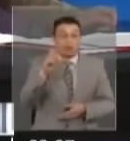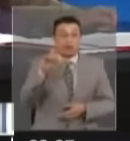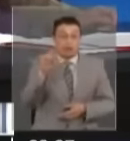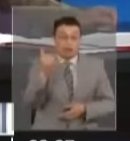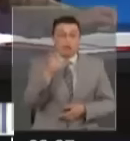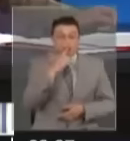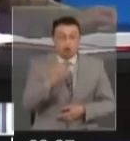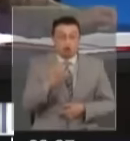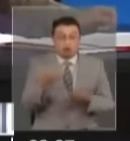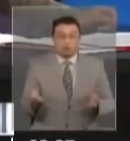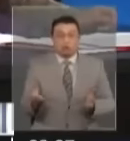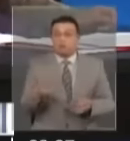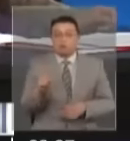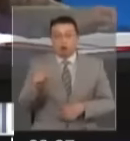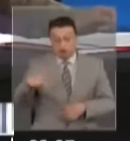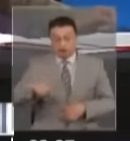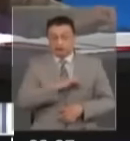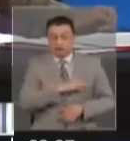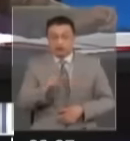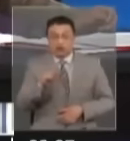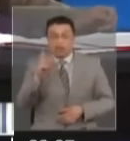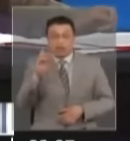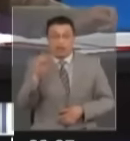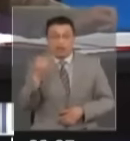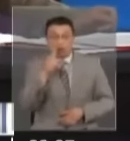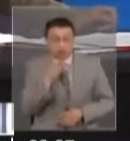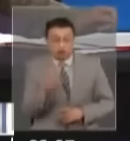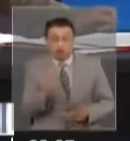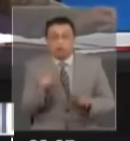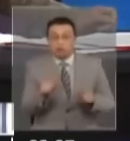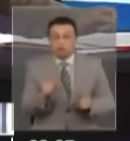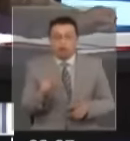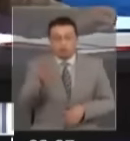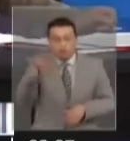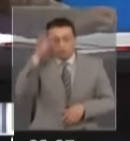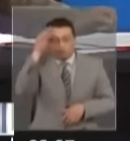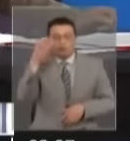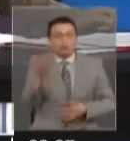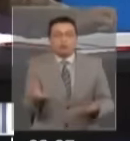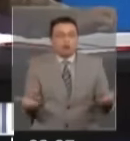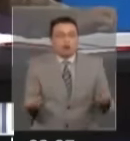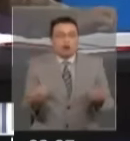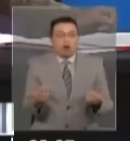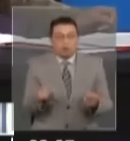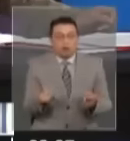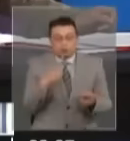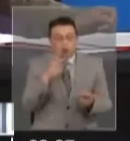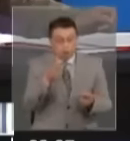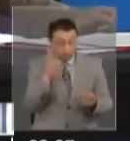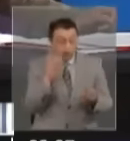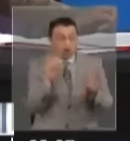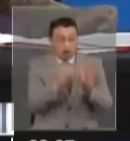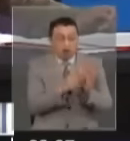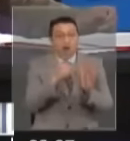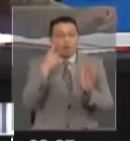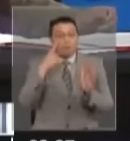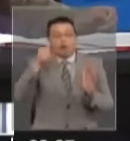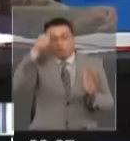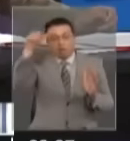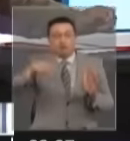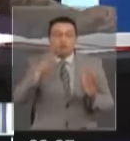está prohibido... Pero hoy no lo es. Bueno, porque eso es lo que uno no entiende. Pues desgraciadamente en este tema del lucro en la